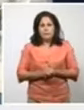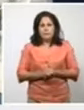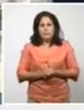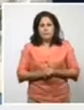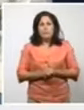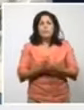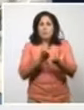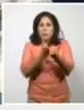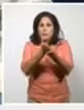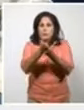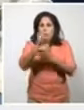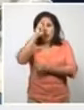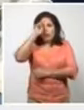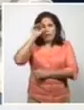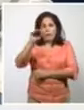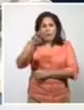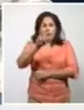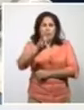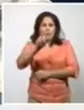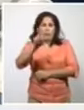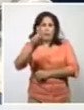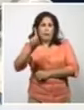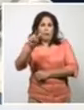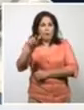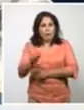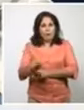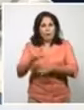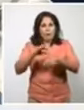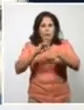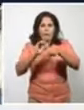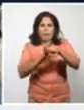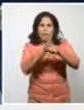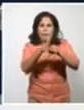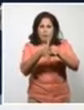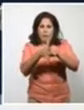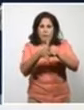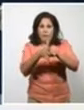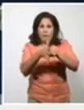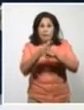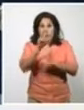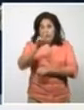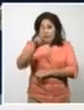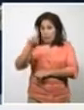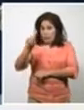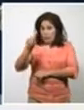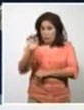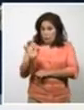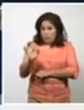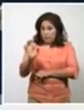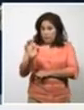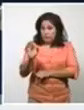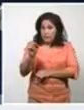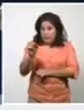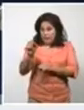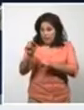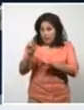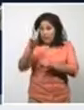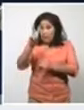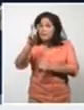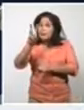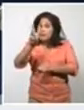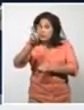mantienen ingresados 321 pacientes. De estos 321, que son lo